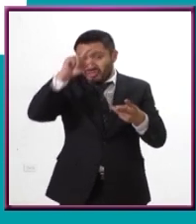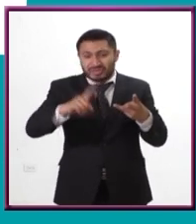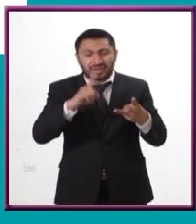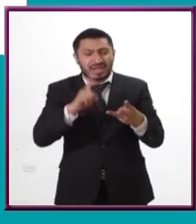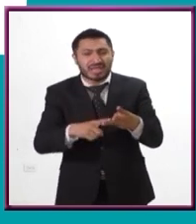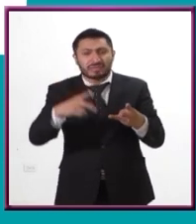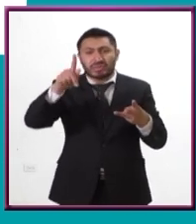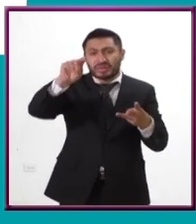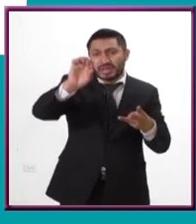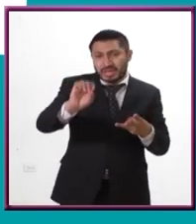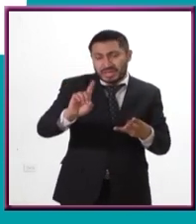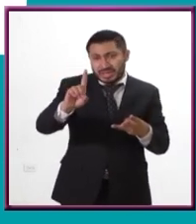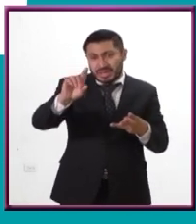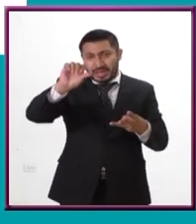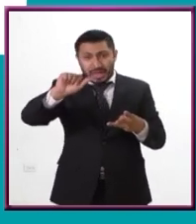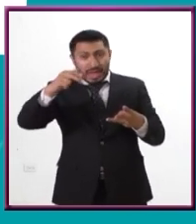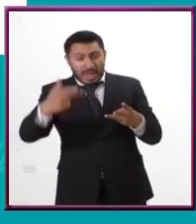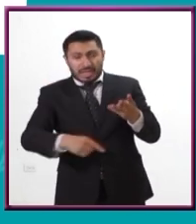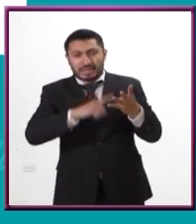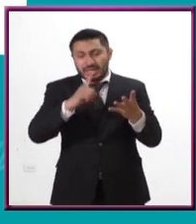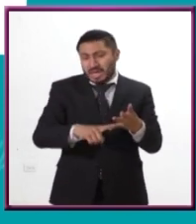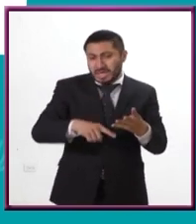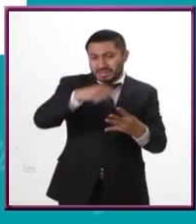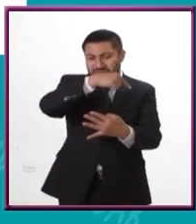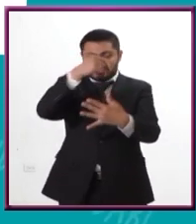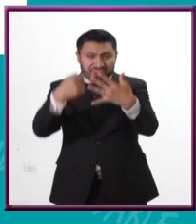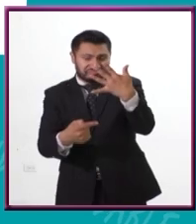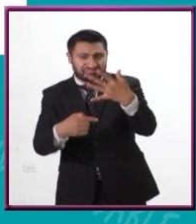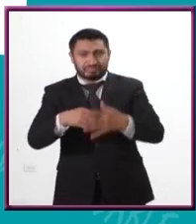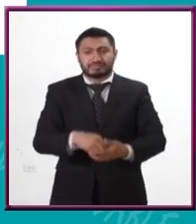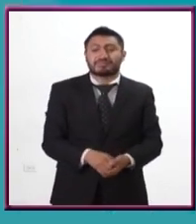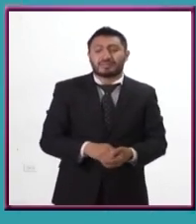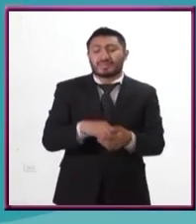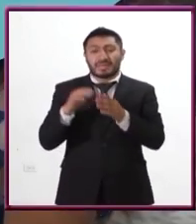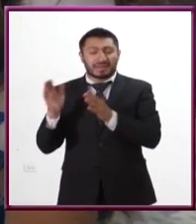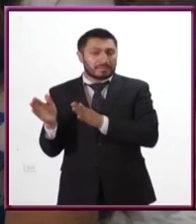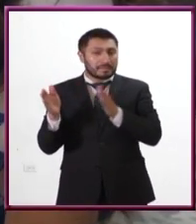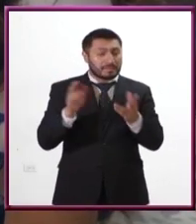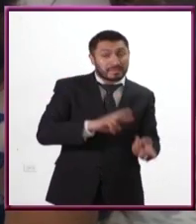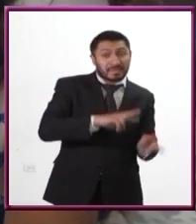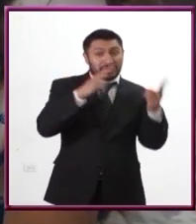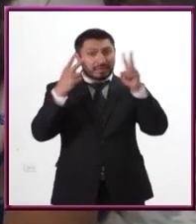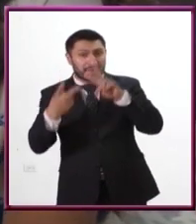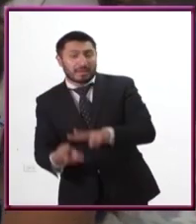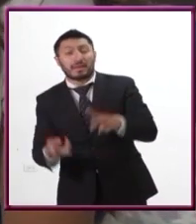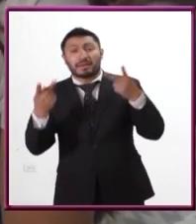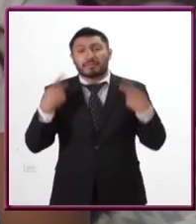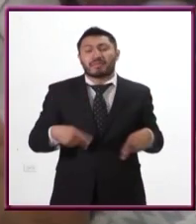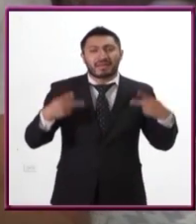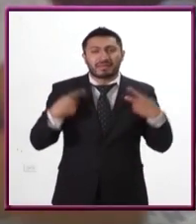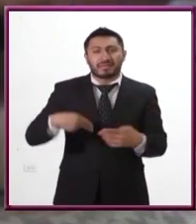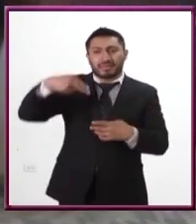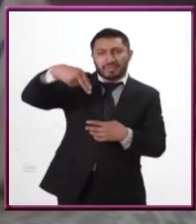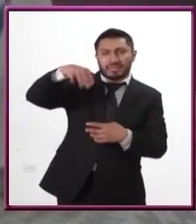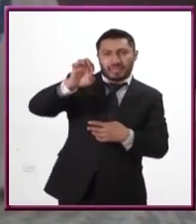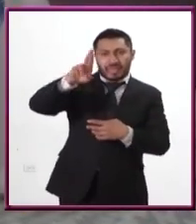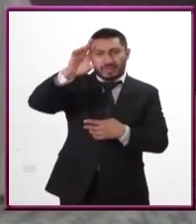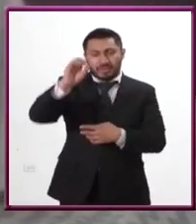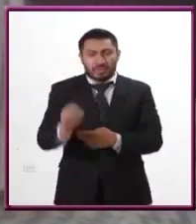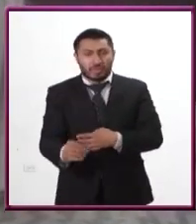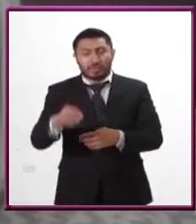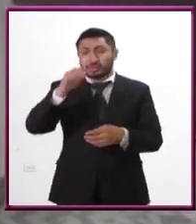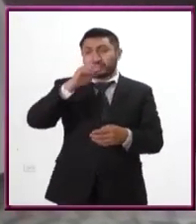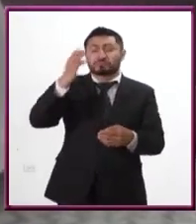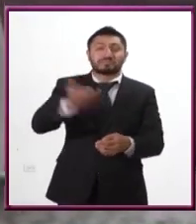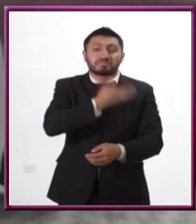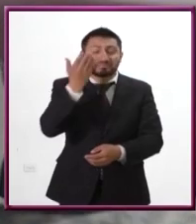por déficit de atención e hiperactividad o autismo, entre otros. Del otro lado de la moneda están las personas neurotípicas,